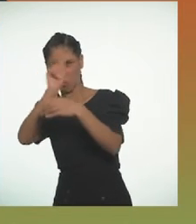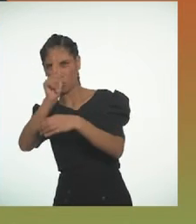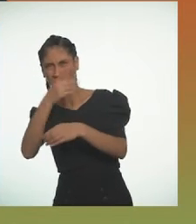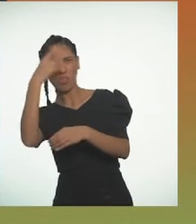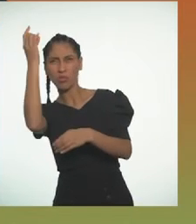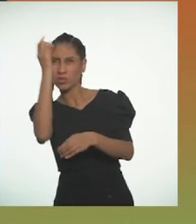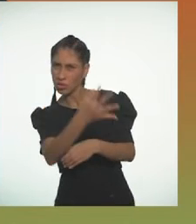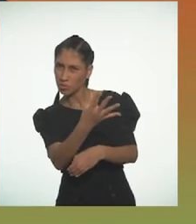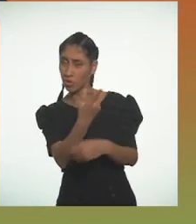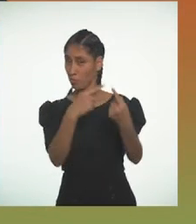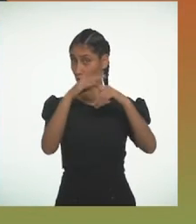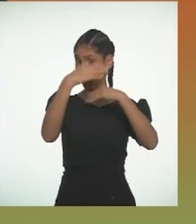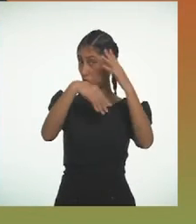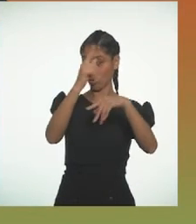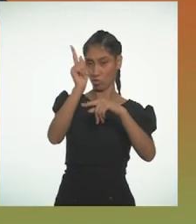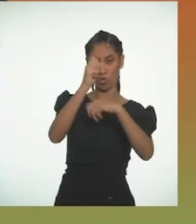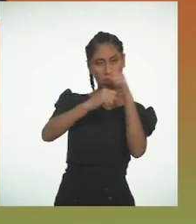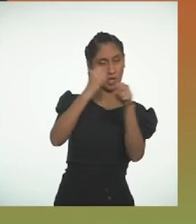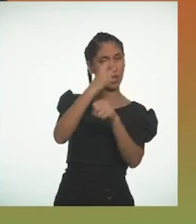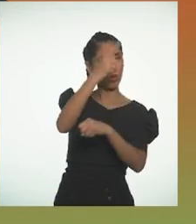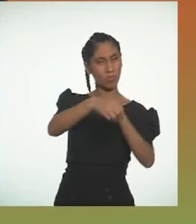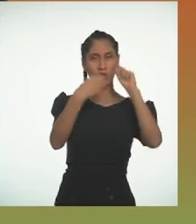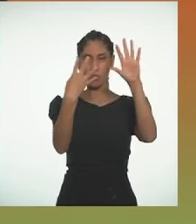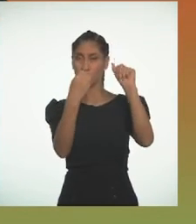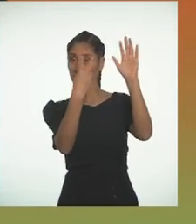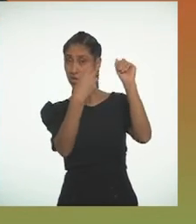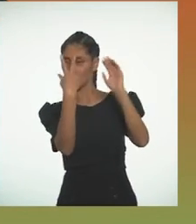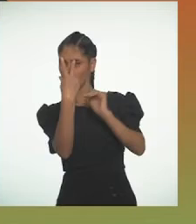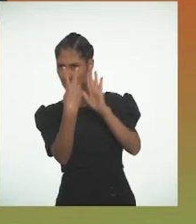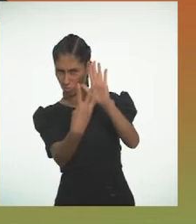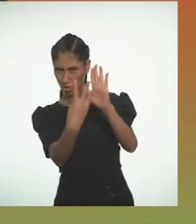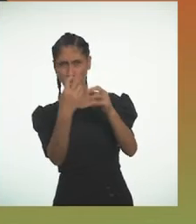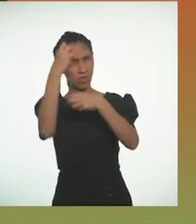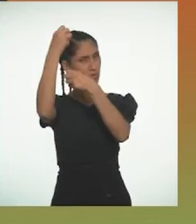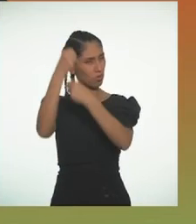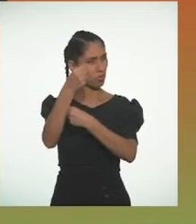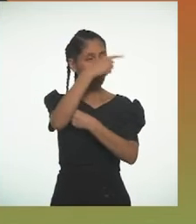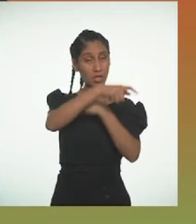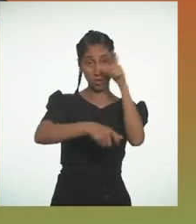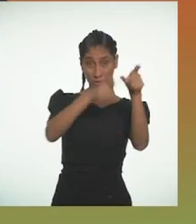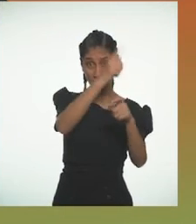Así es. Por último, en la Constitución de